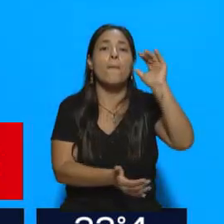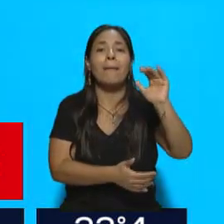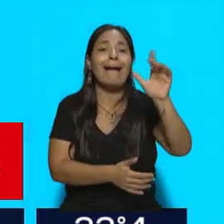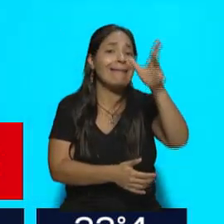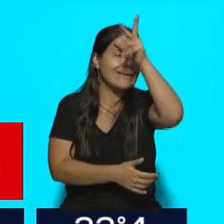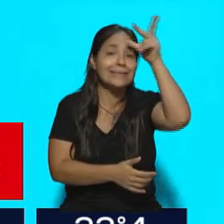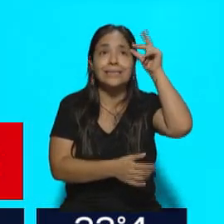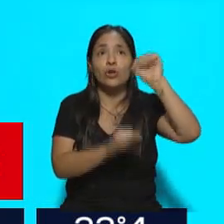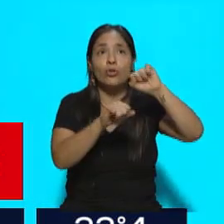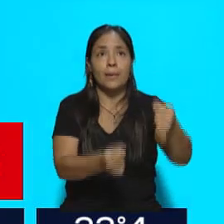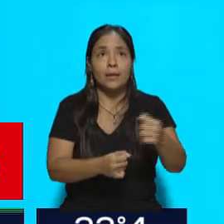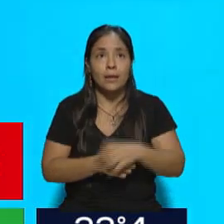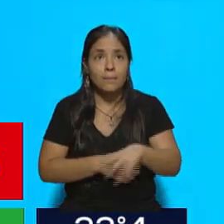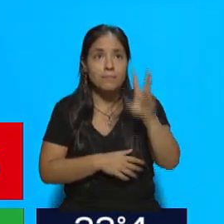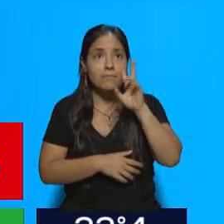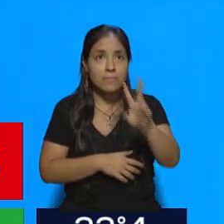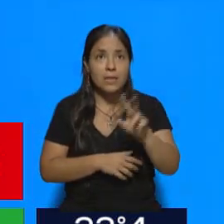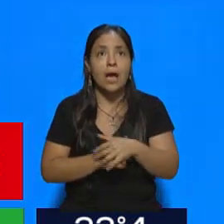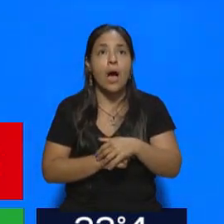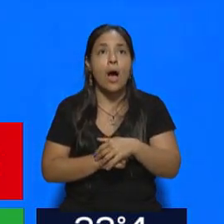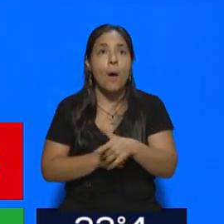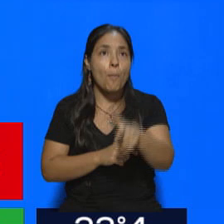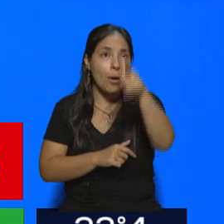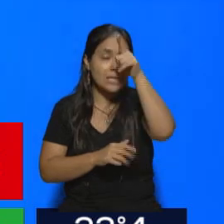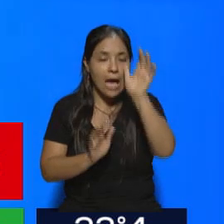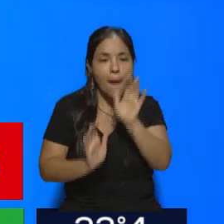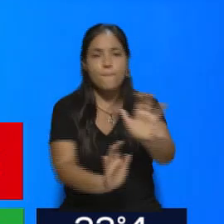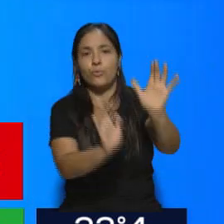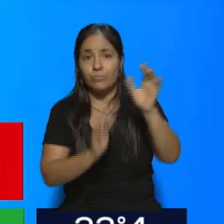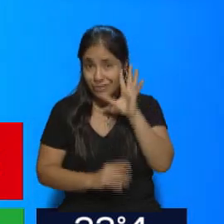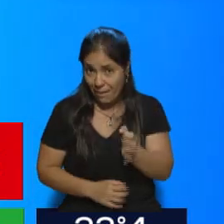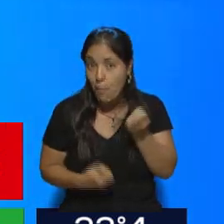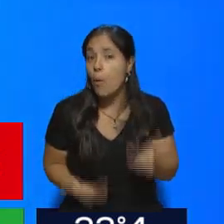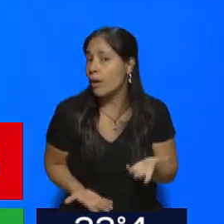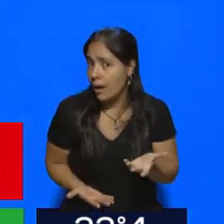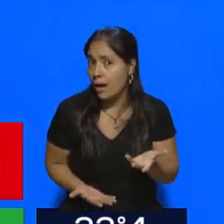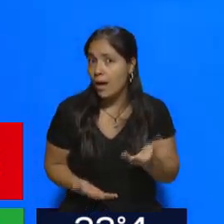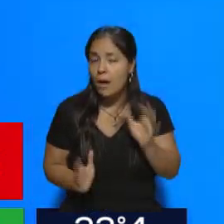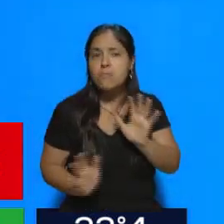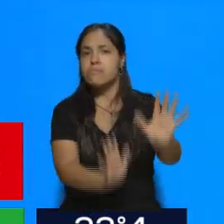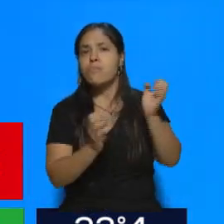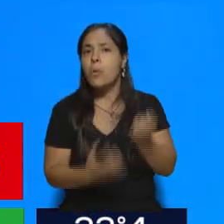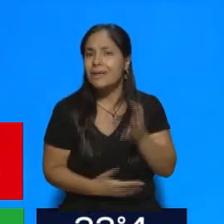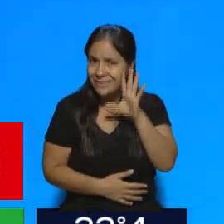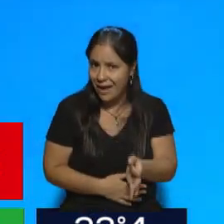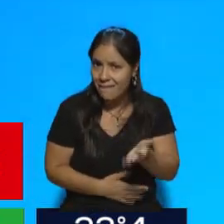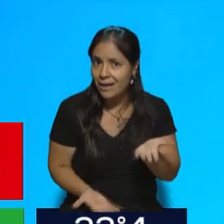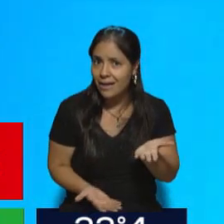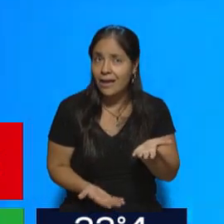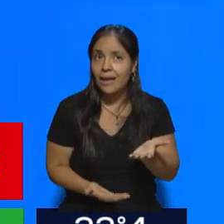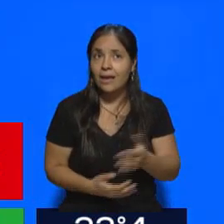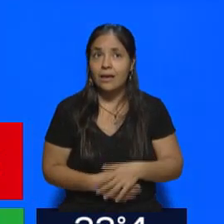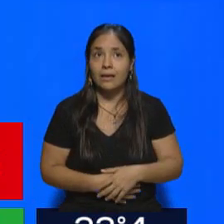que Colo-Colo, déjame ver esto, estaba ganando. Mirá la policía cómo lo empuja. ¿Sabés por qué? ¿Vos sabés por qué lo está empujando la policía? Porque